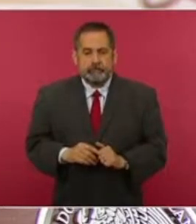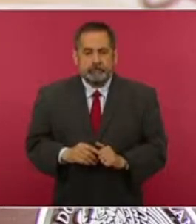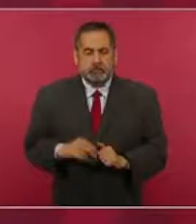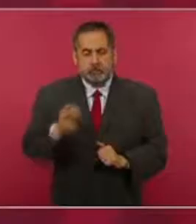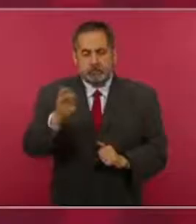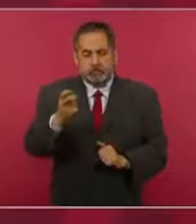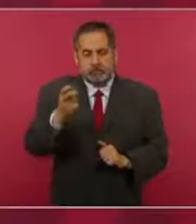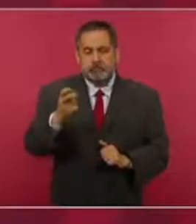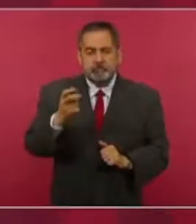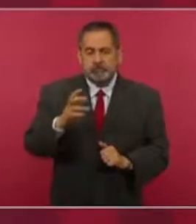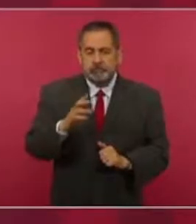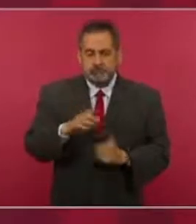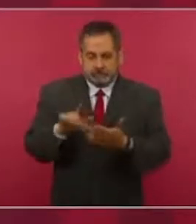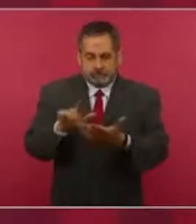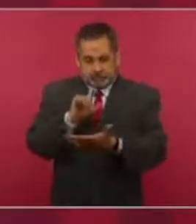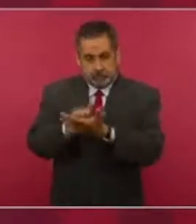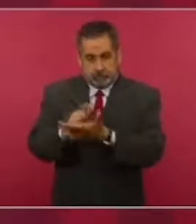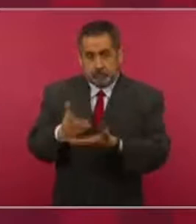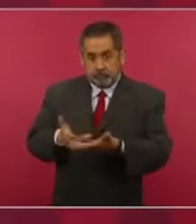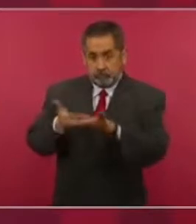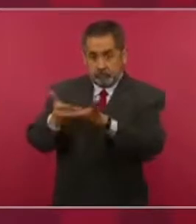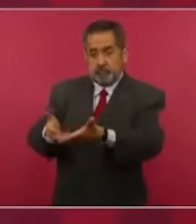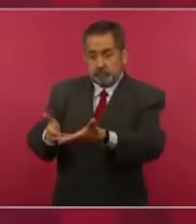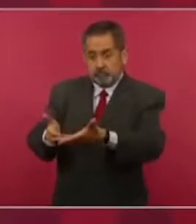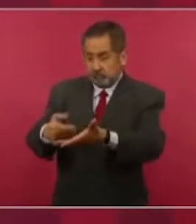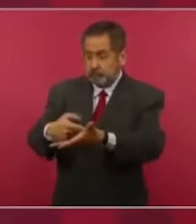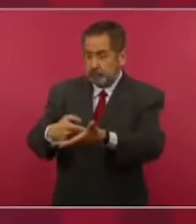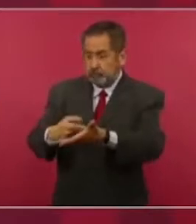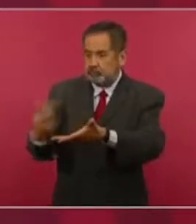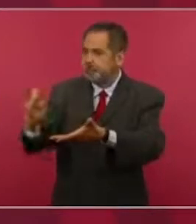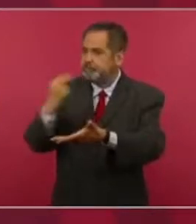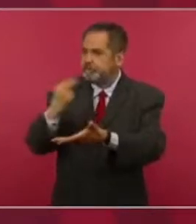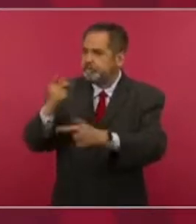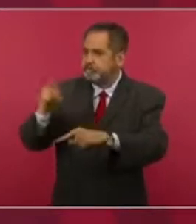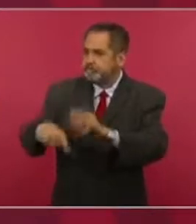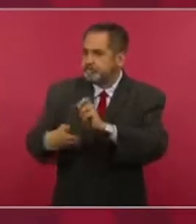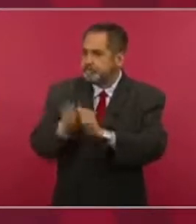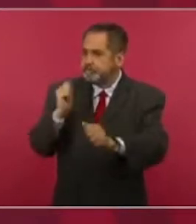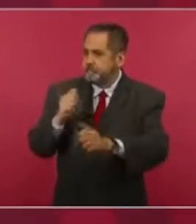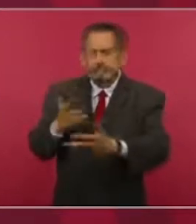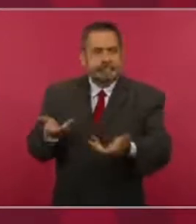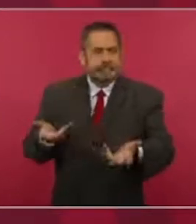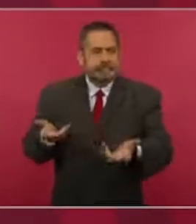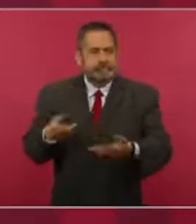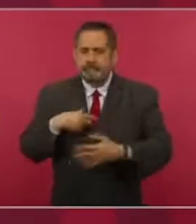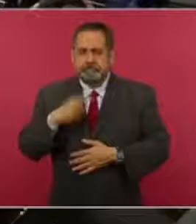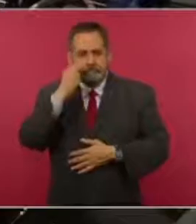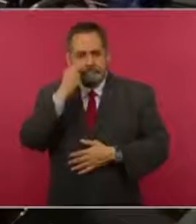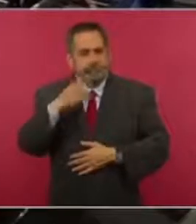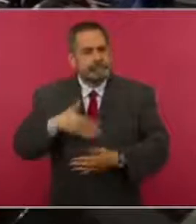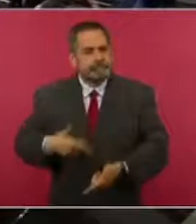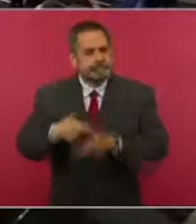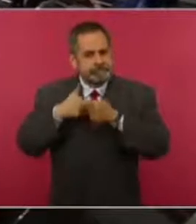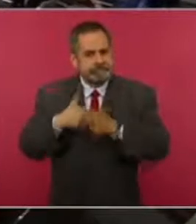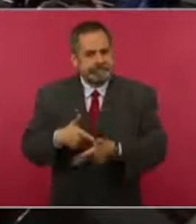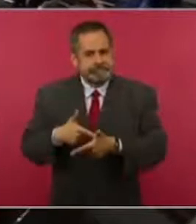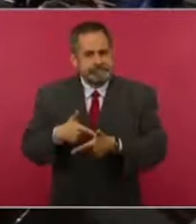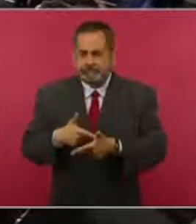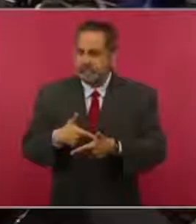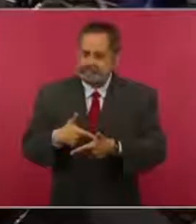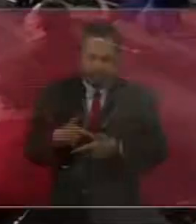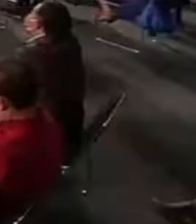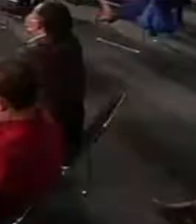esa limitación legal que echaron abajo los ministros, pero yo voy a seguir, voy